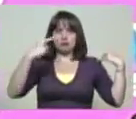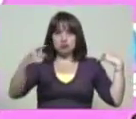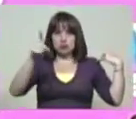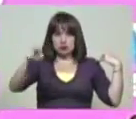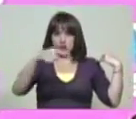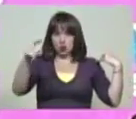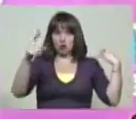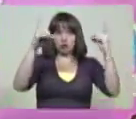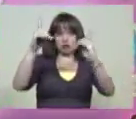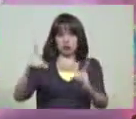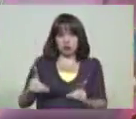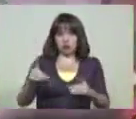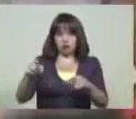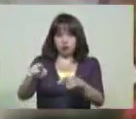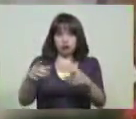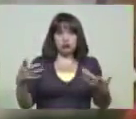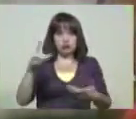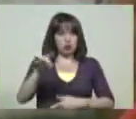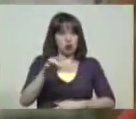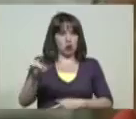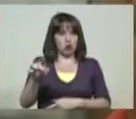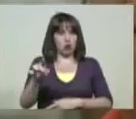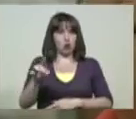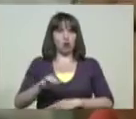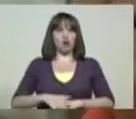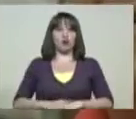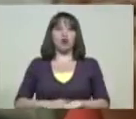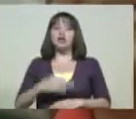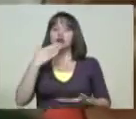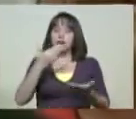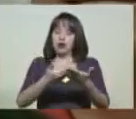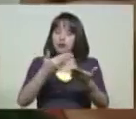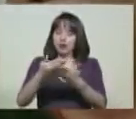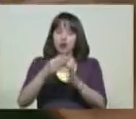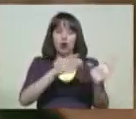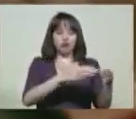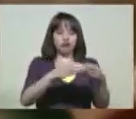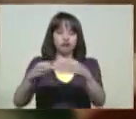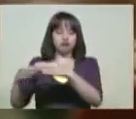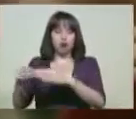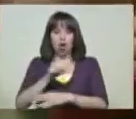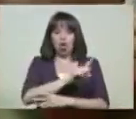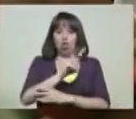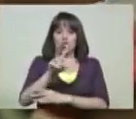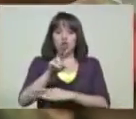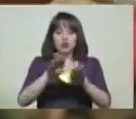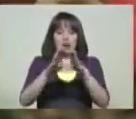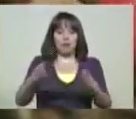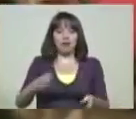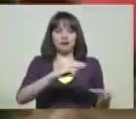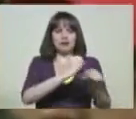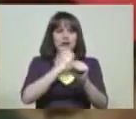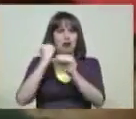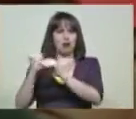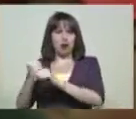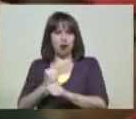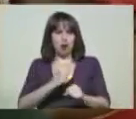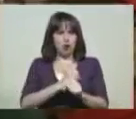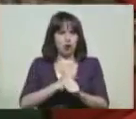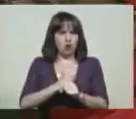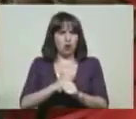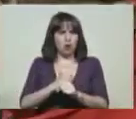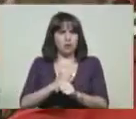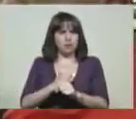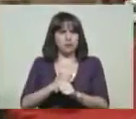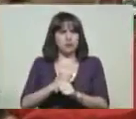decisión que ustedes tomaron yo le pido a cada mesa son 12 mesas de trabajo yo le pido a cada